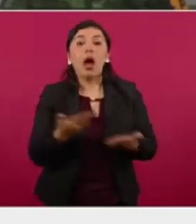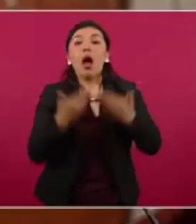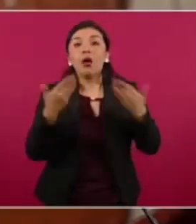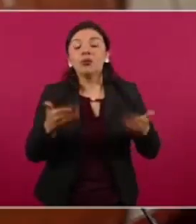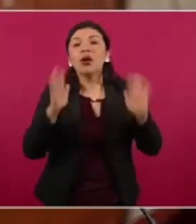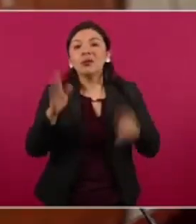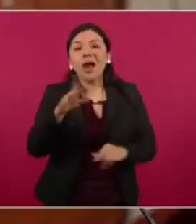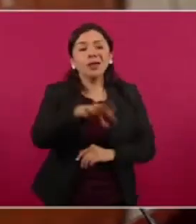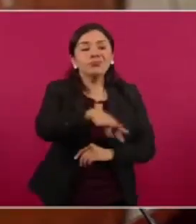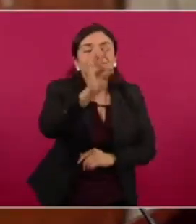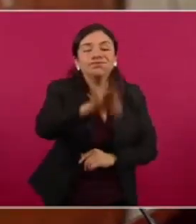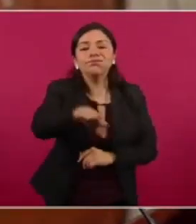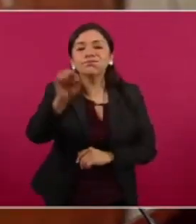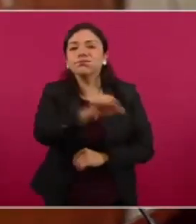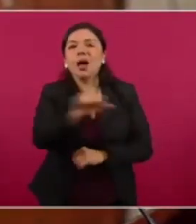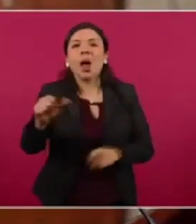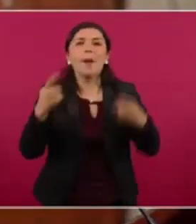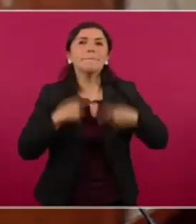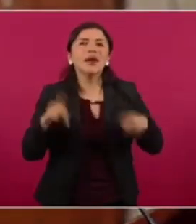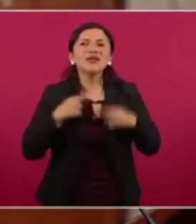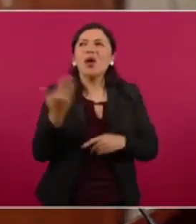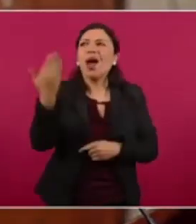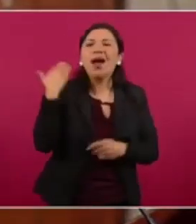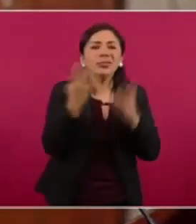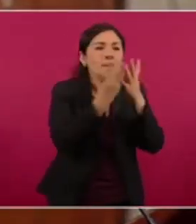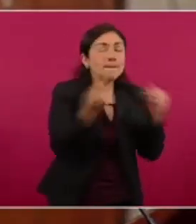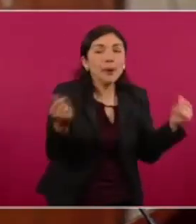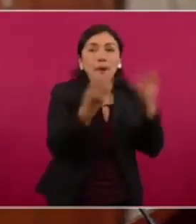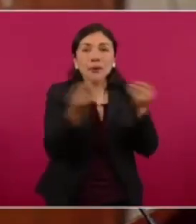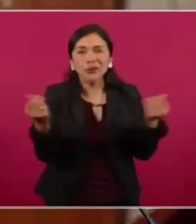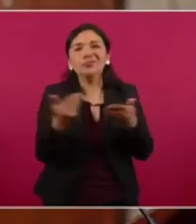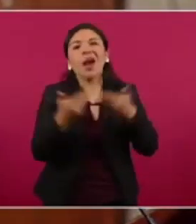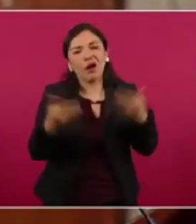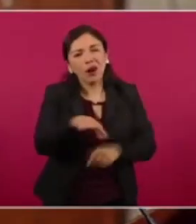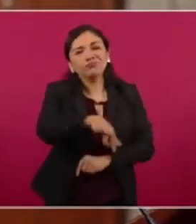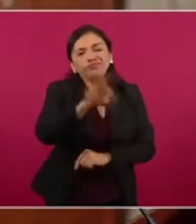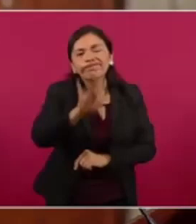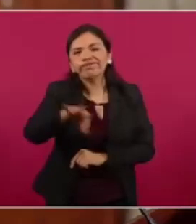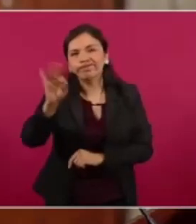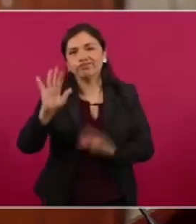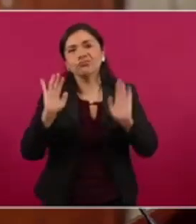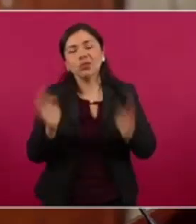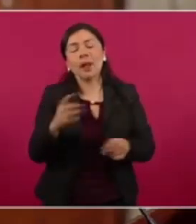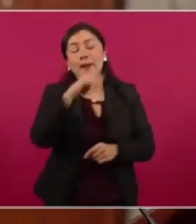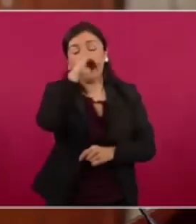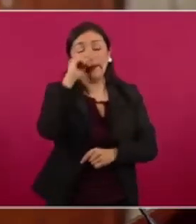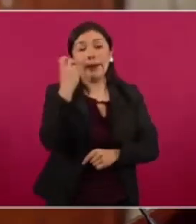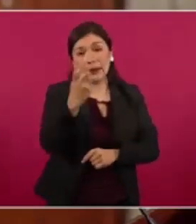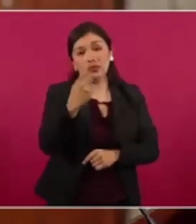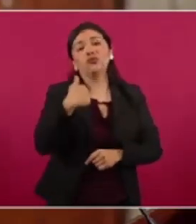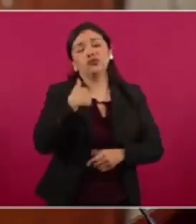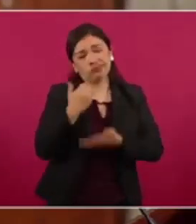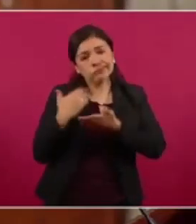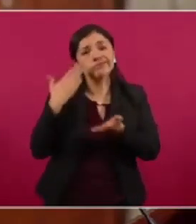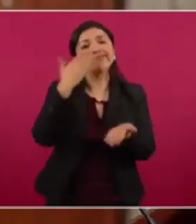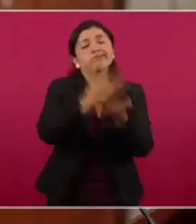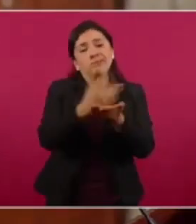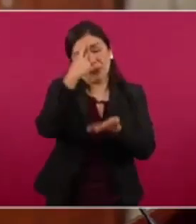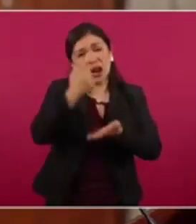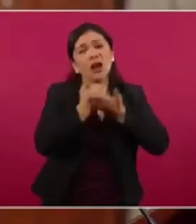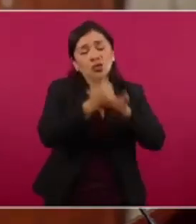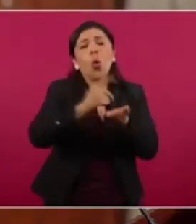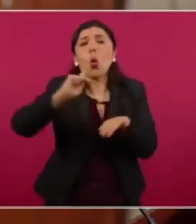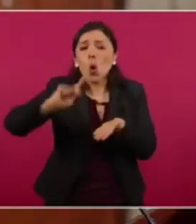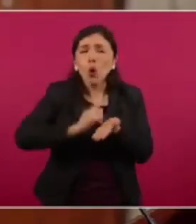encontrando a las personas desaparecidas, y vamos a ayudar en la reconstrucción, a